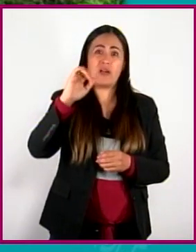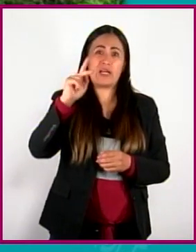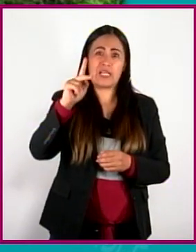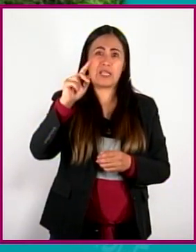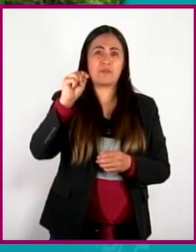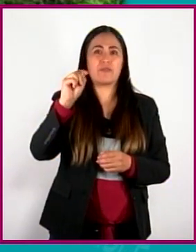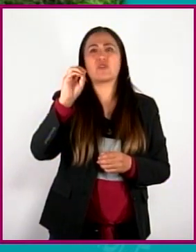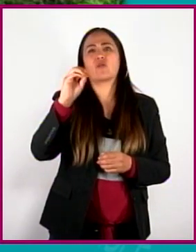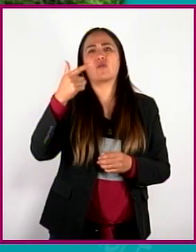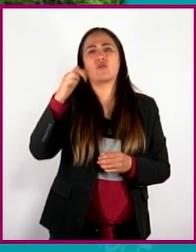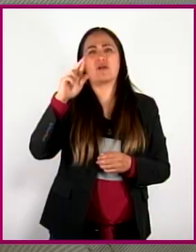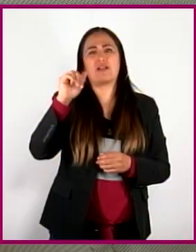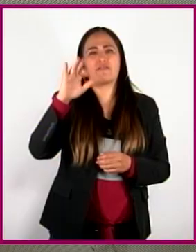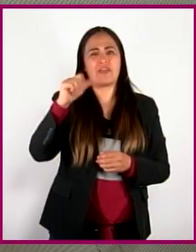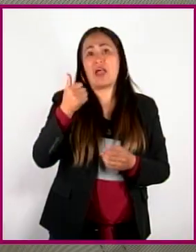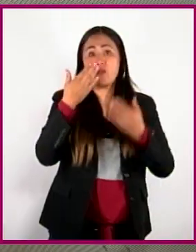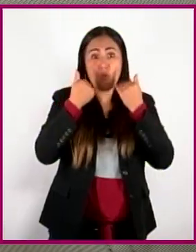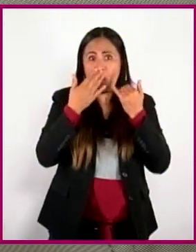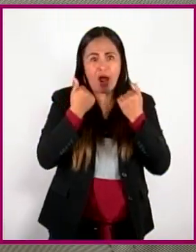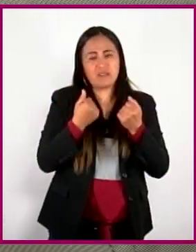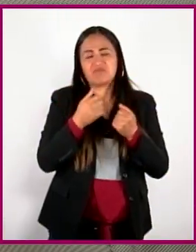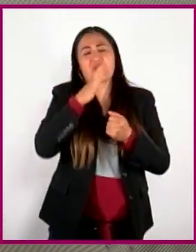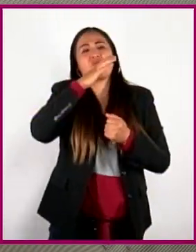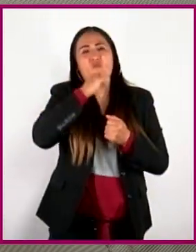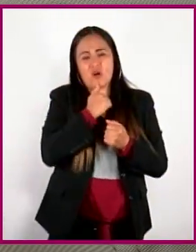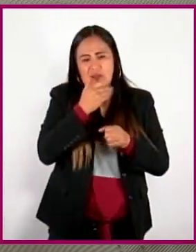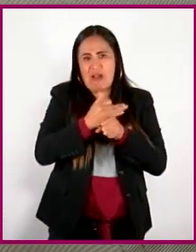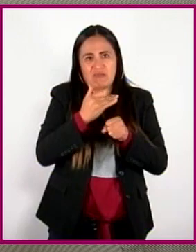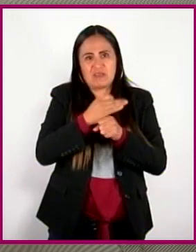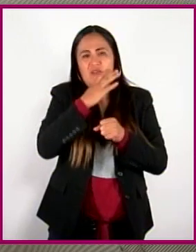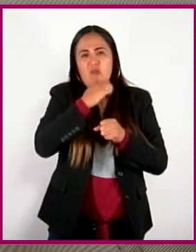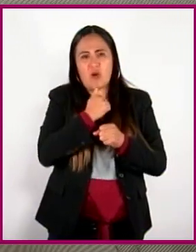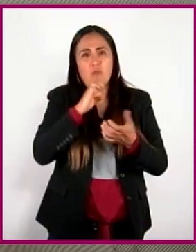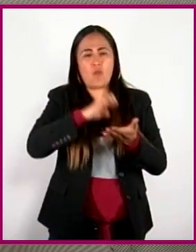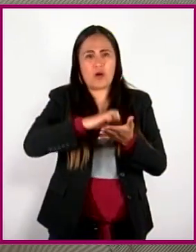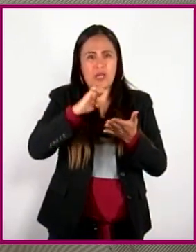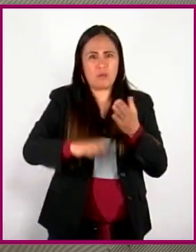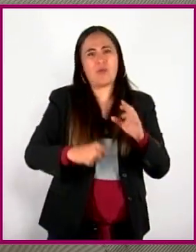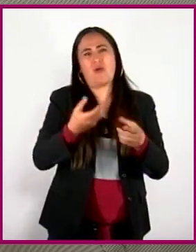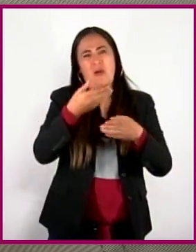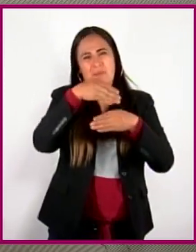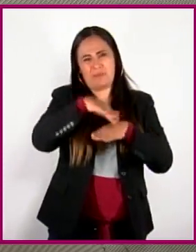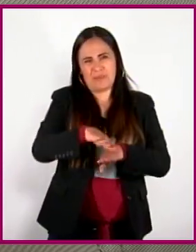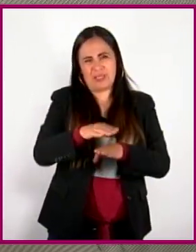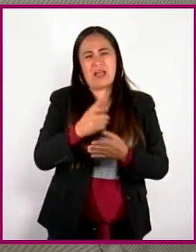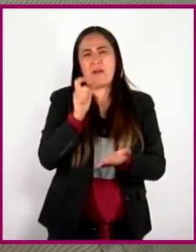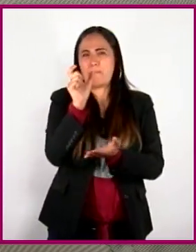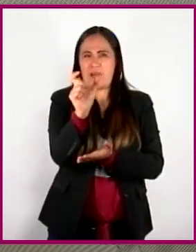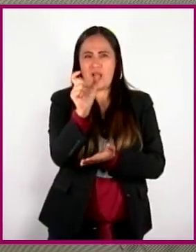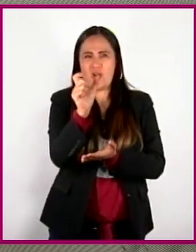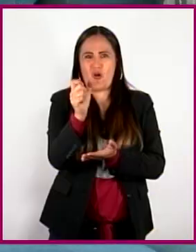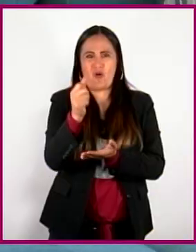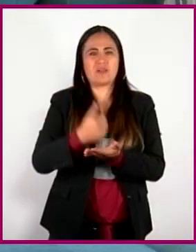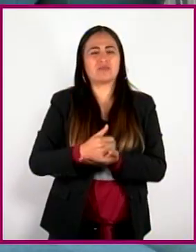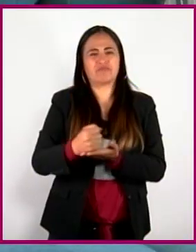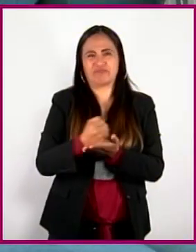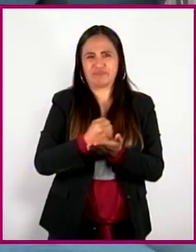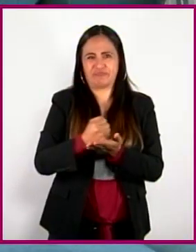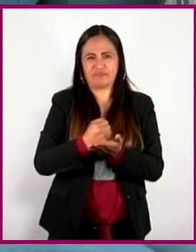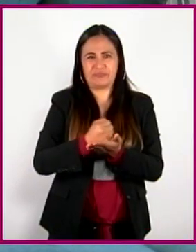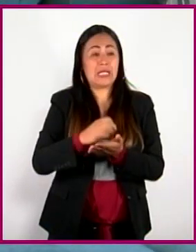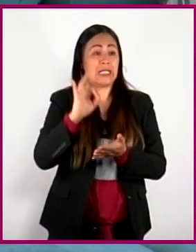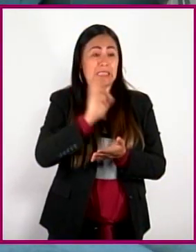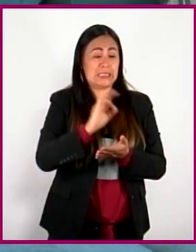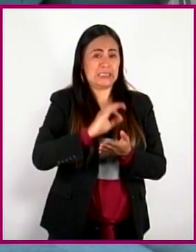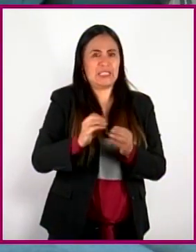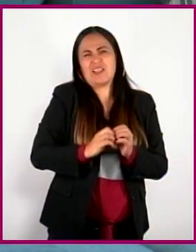comercio electrónico depende de la criptografía. A nadie le gustaría teclear el número de su tarjeta de crédito y que este viajara por la red como texto claro